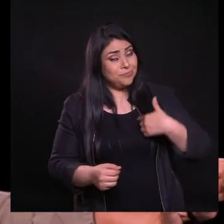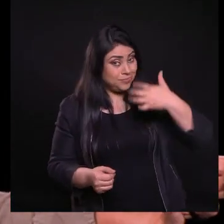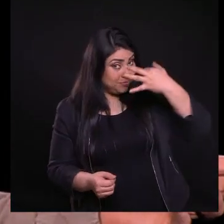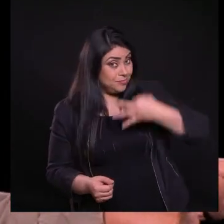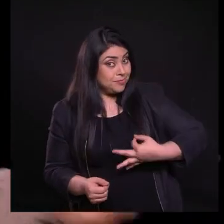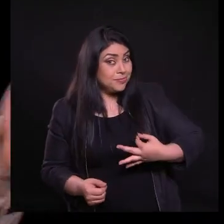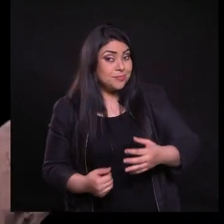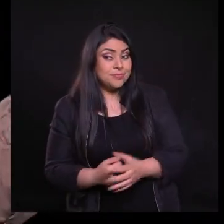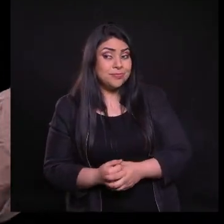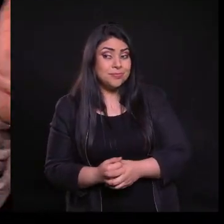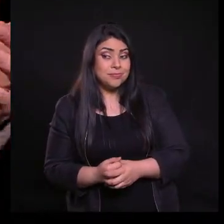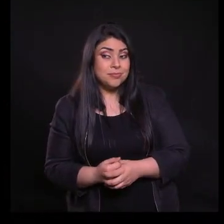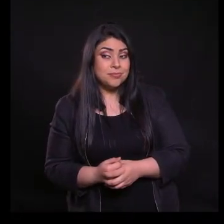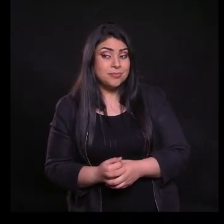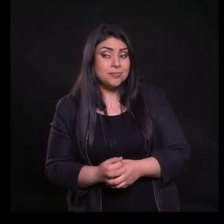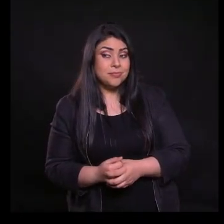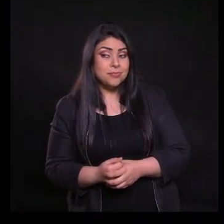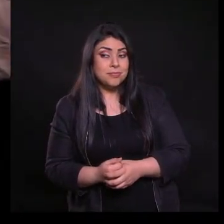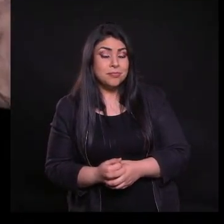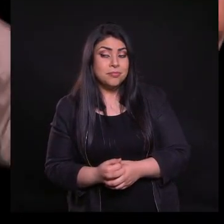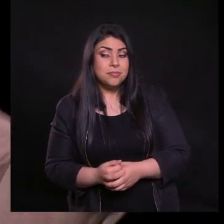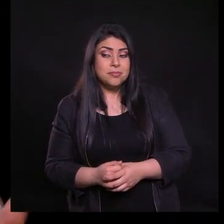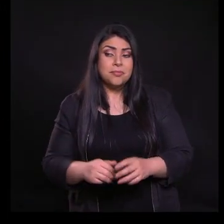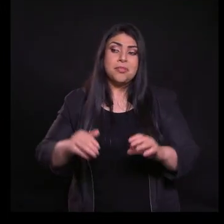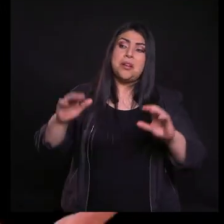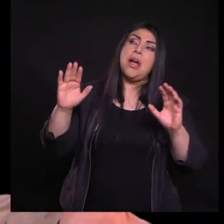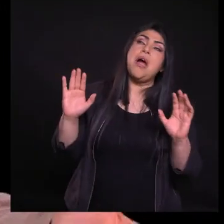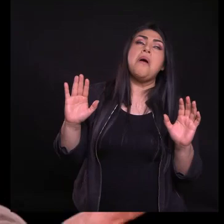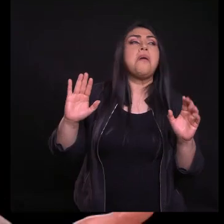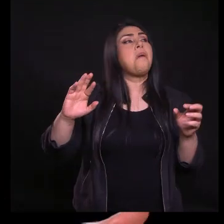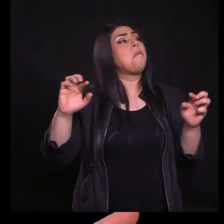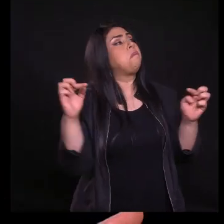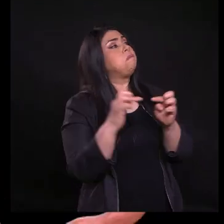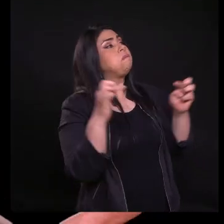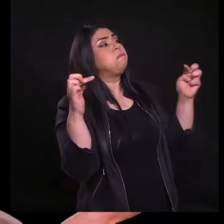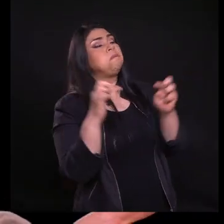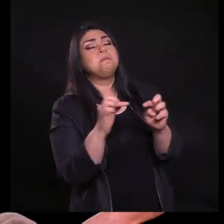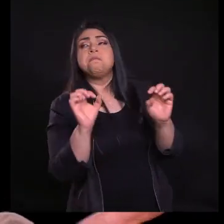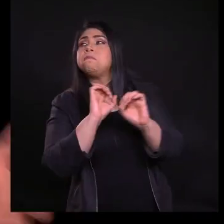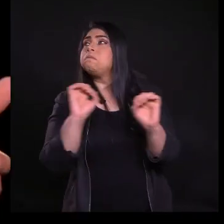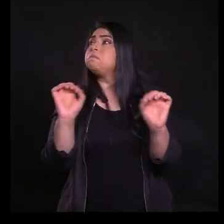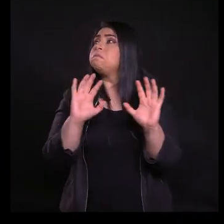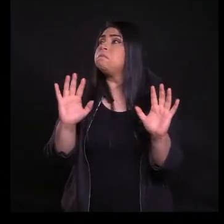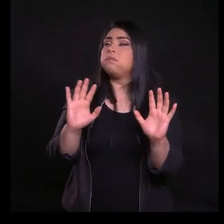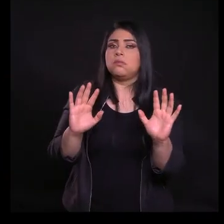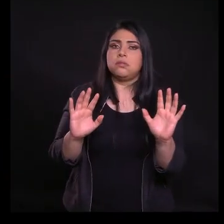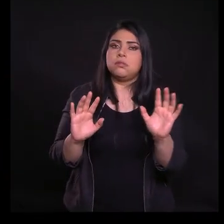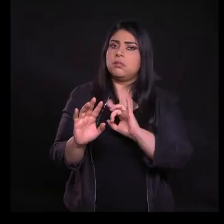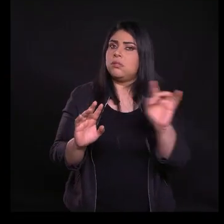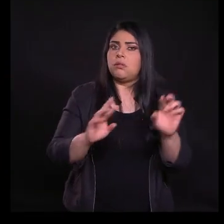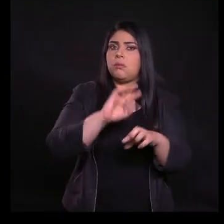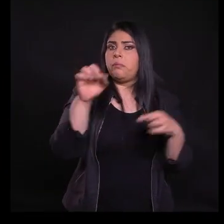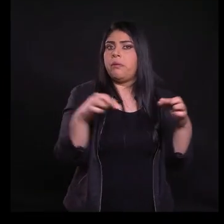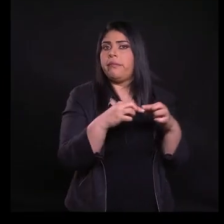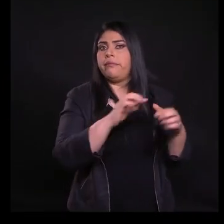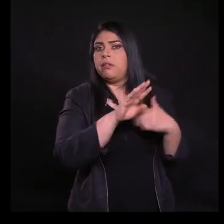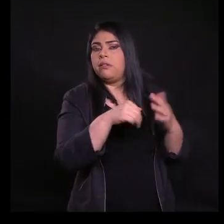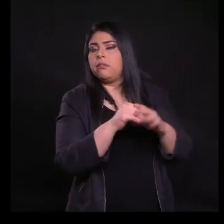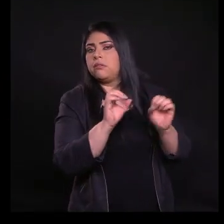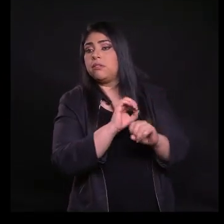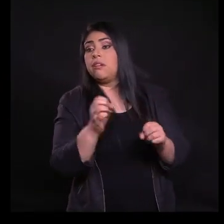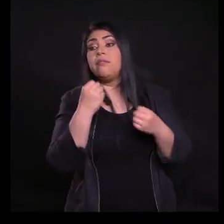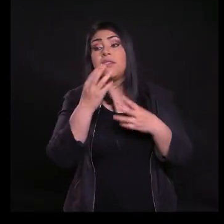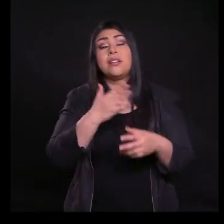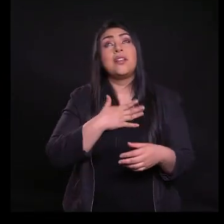no no no te estoy diciendo que entonces ahora todo va a ser color de sano es más te quiero decir que cuando jesús me rescató hace